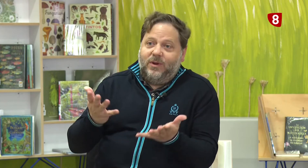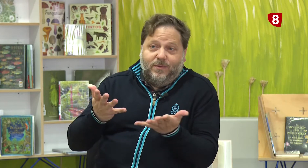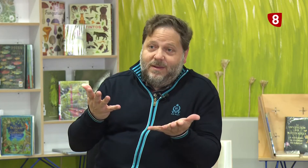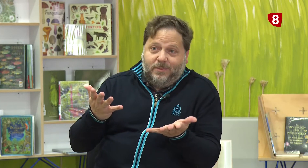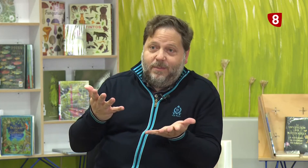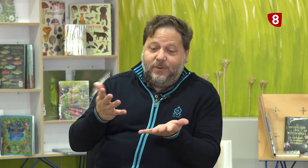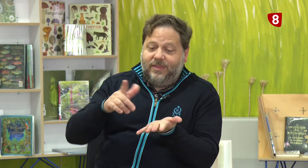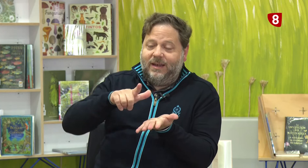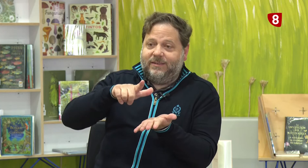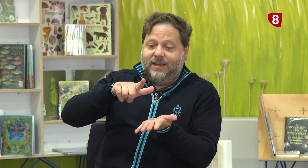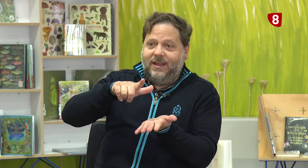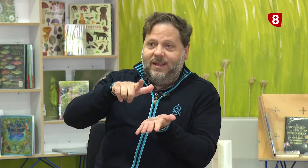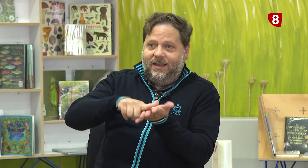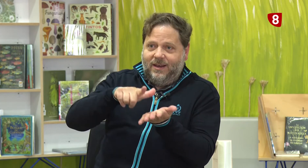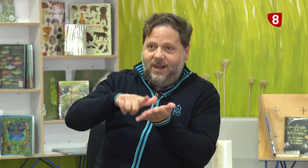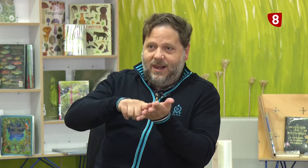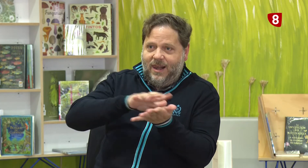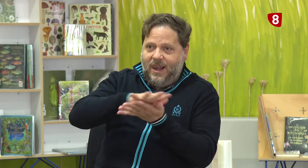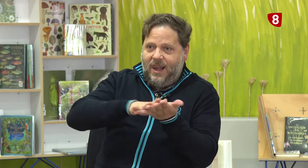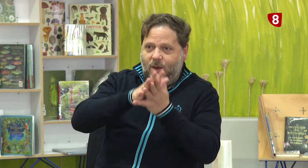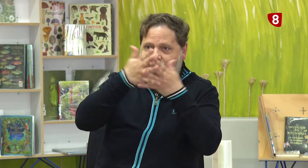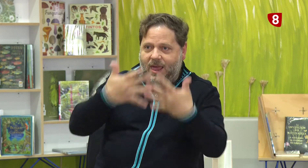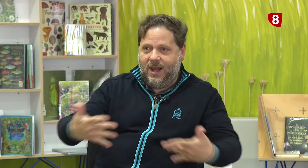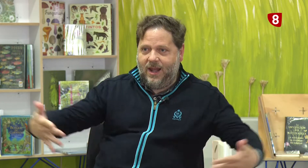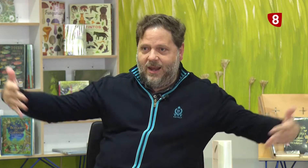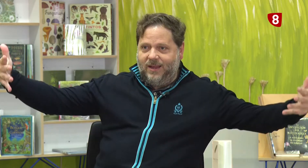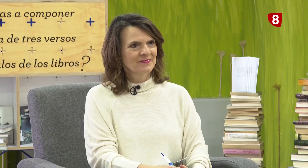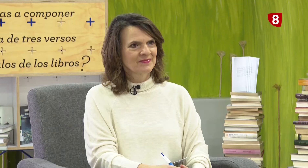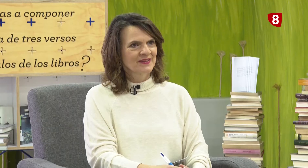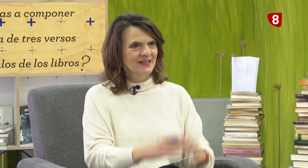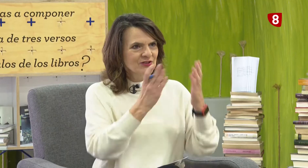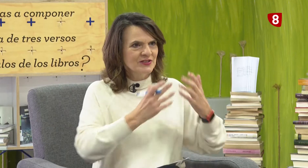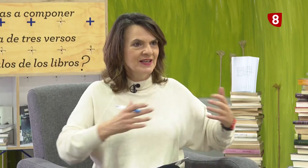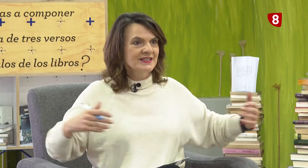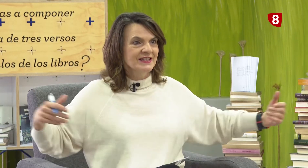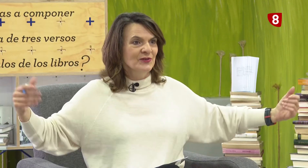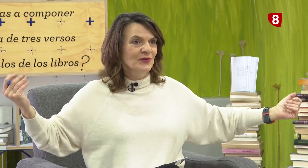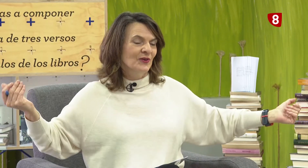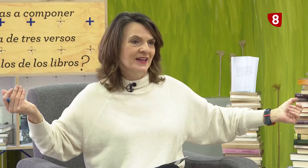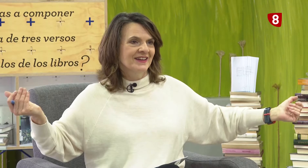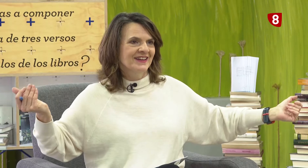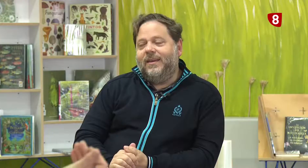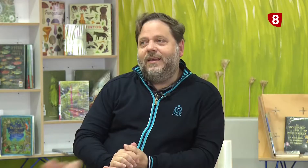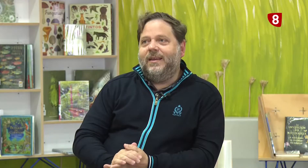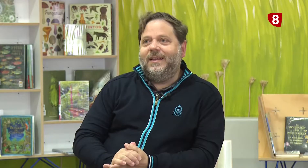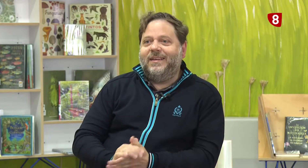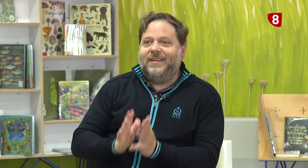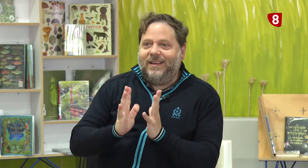Bueno, una forma, por ejemplo, de decirla sería... ¿Esto sería desatado o qué?